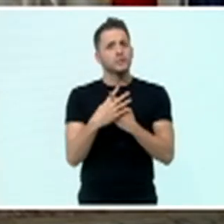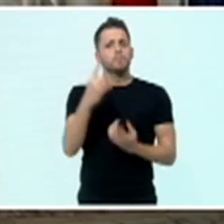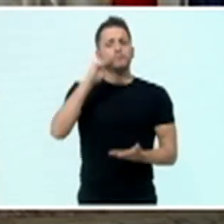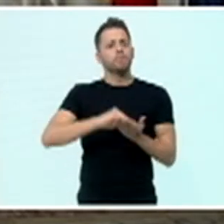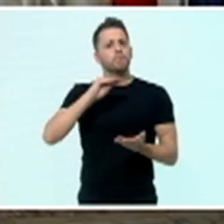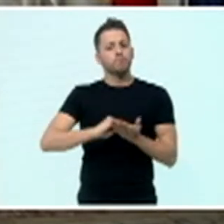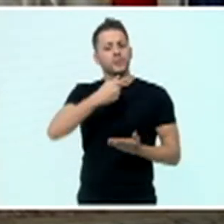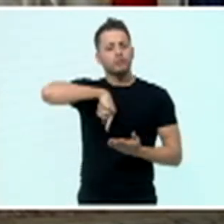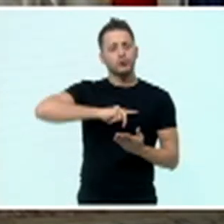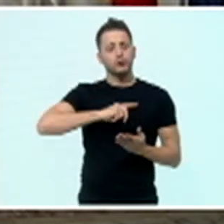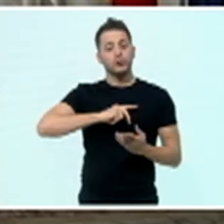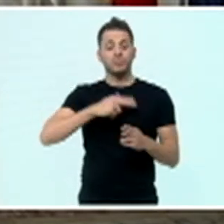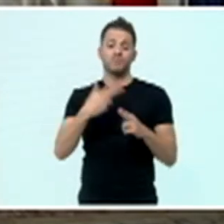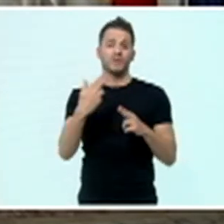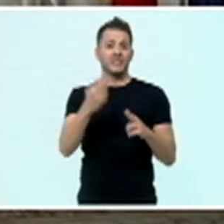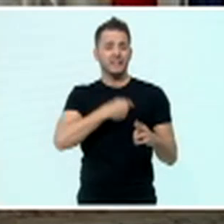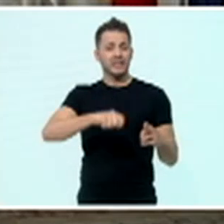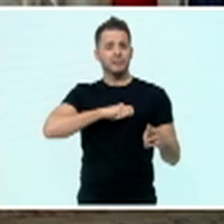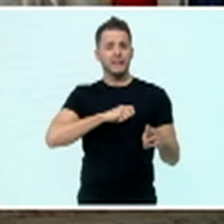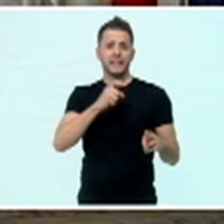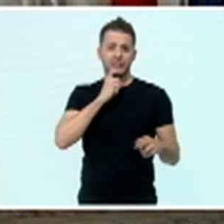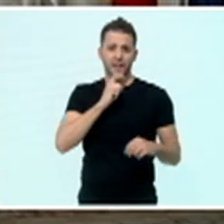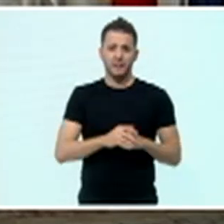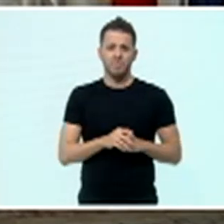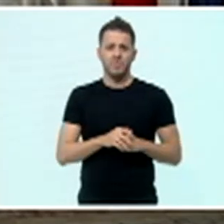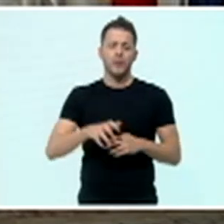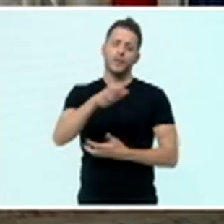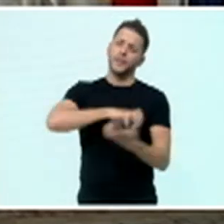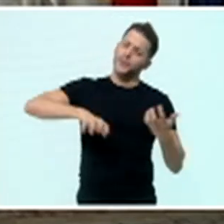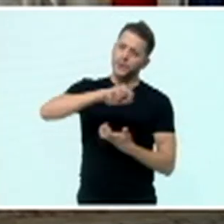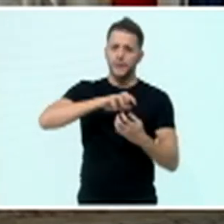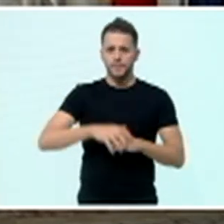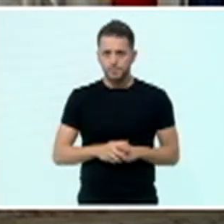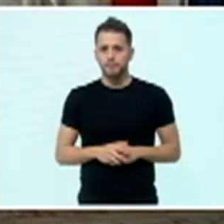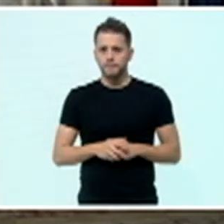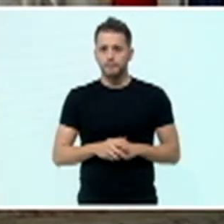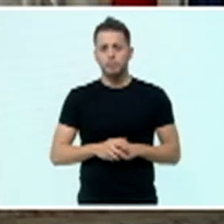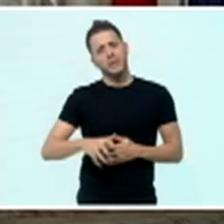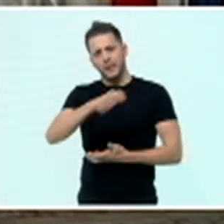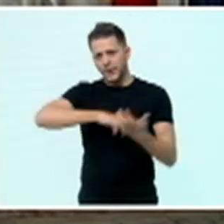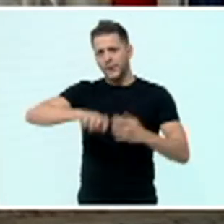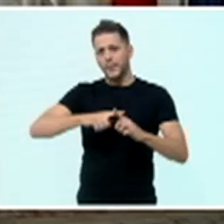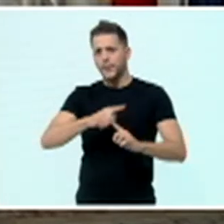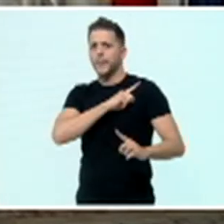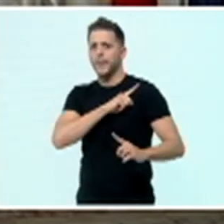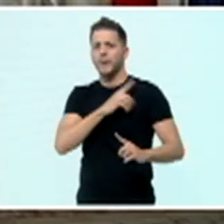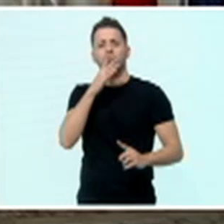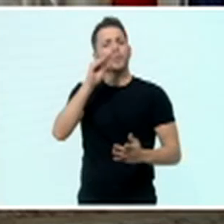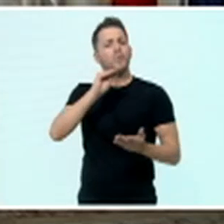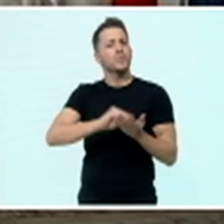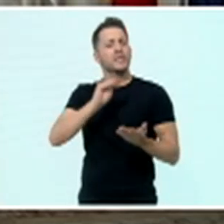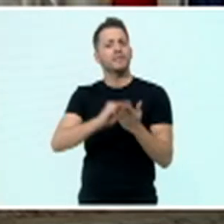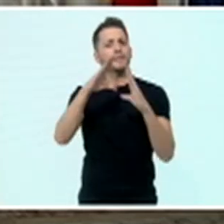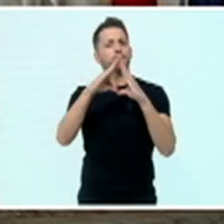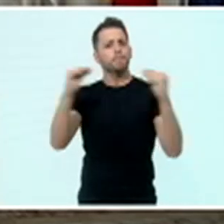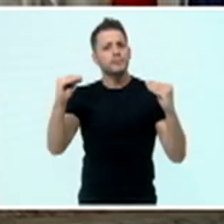vivimos en la política nacional. Mucho ruido, demasiado, a veces difícil de entenderse.